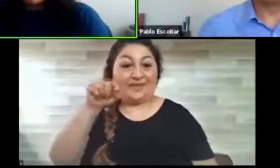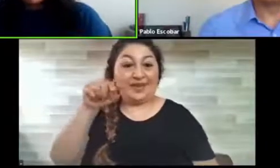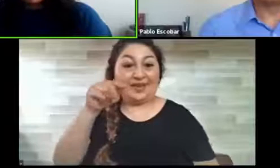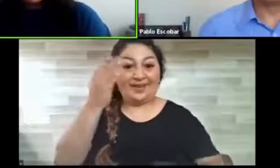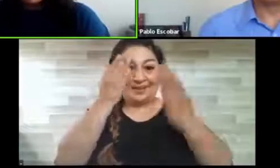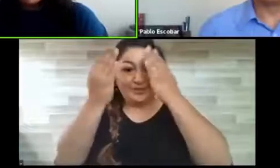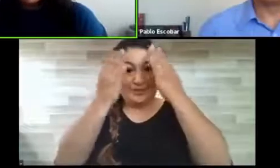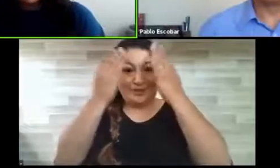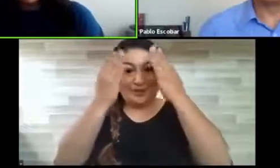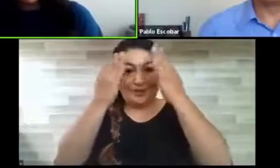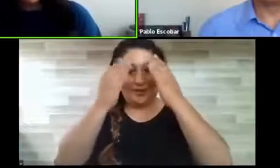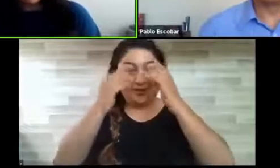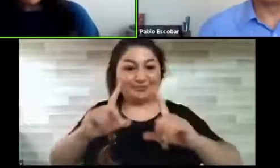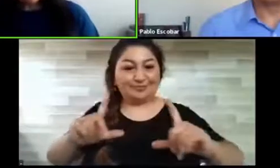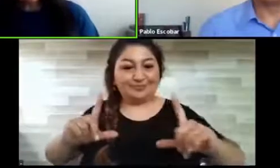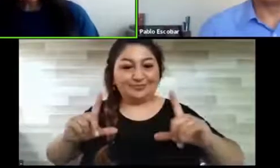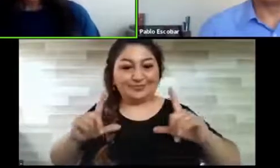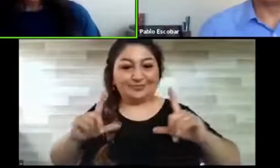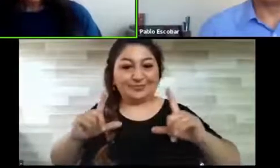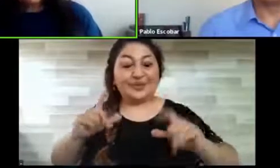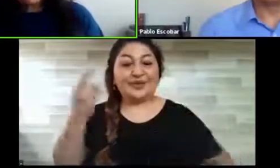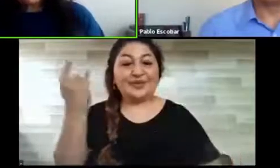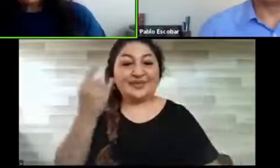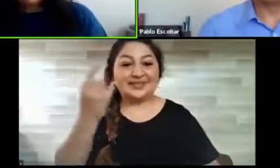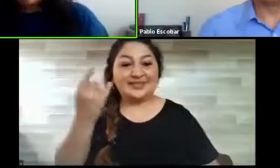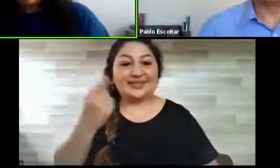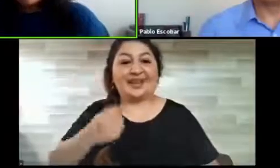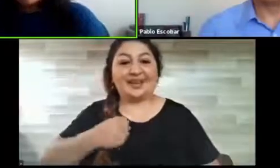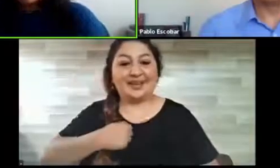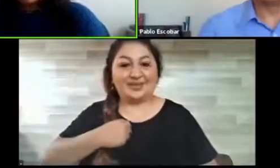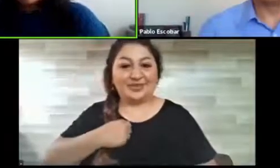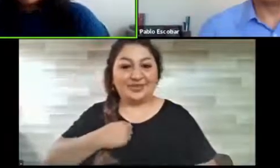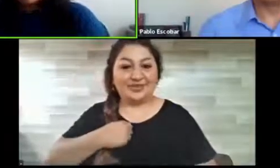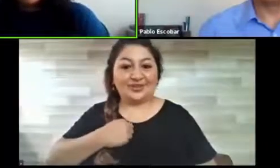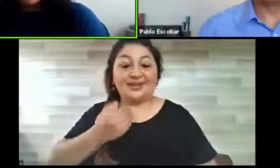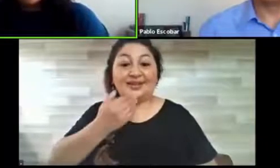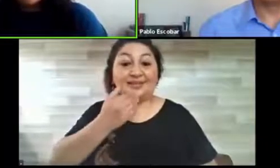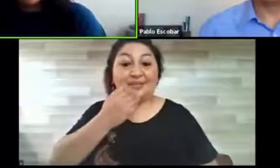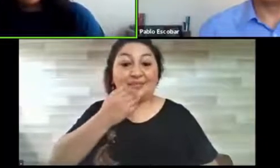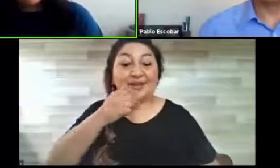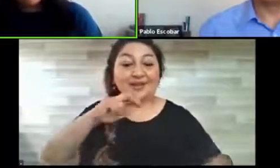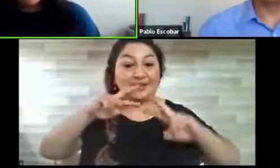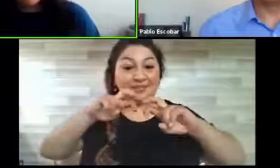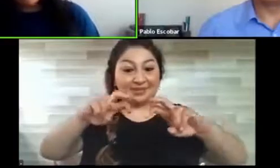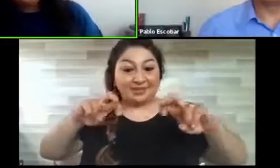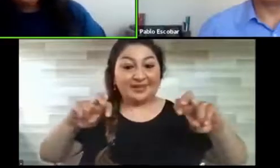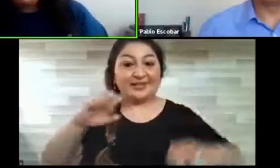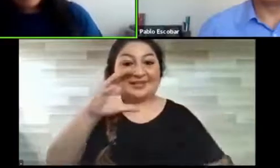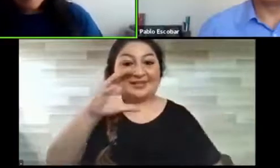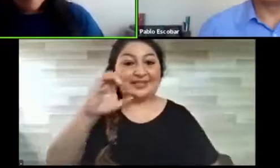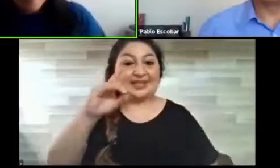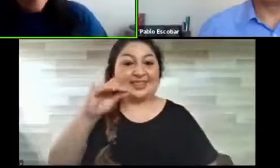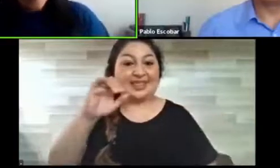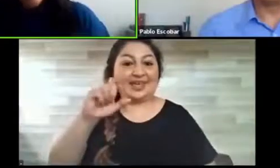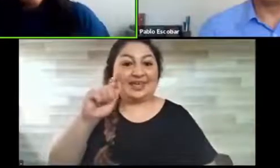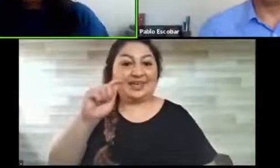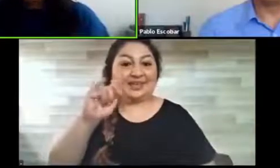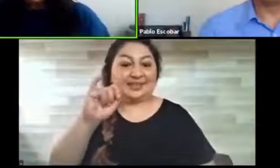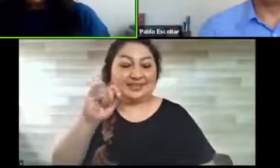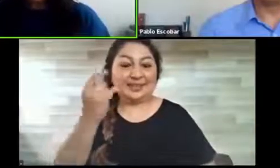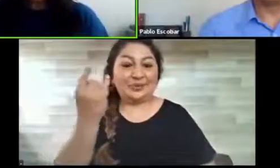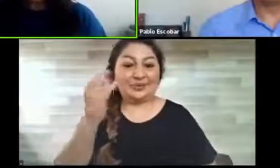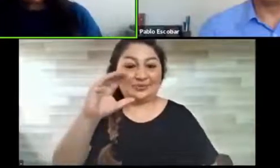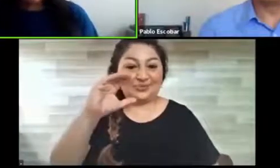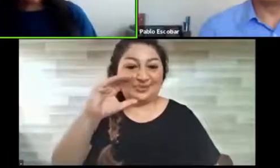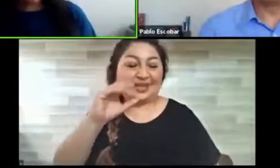en psicología por la Universidad Católica. También es investigador asociado a CDQC y tiene una larga